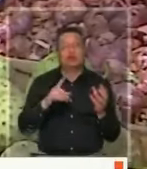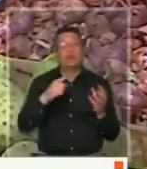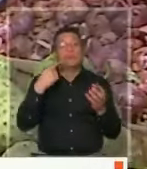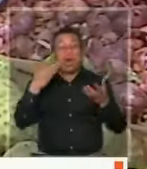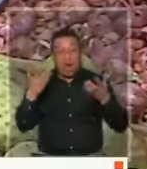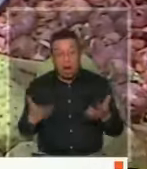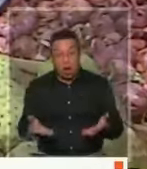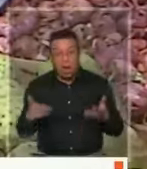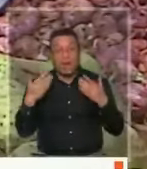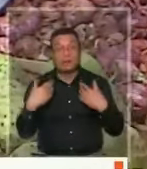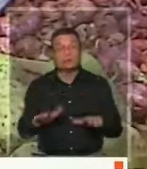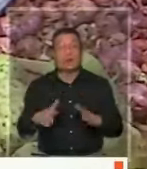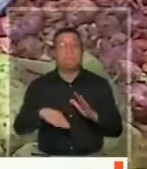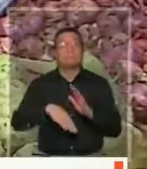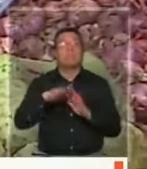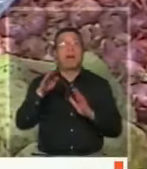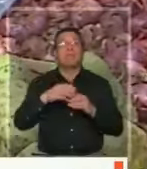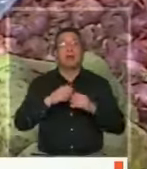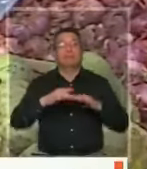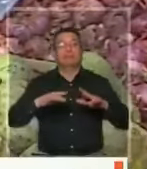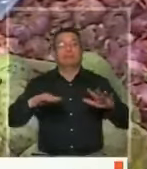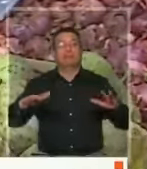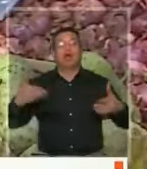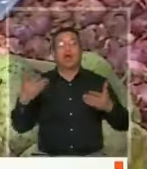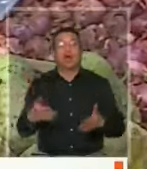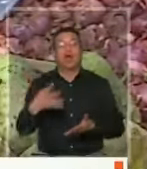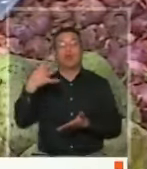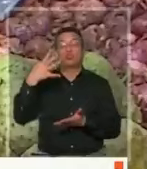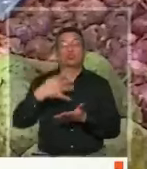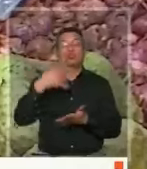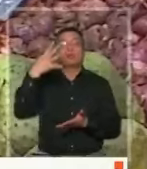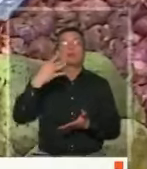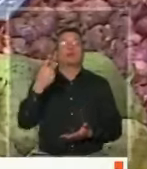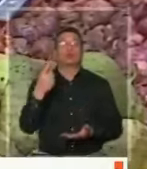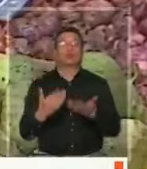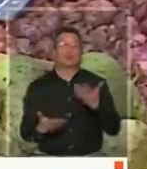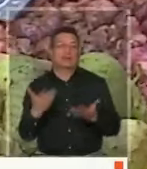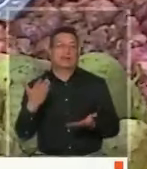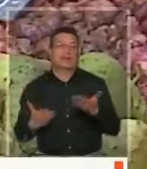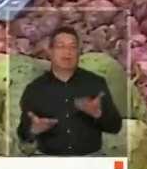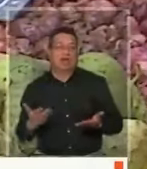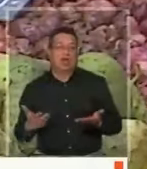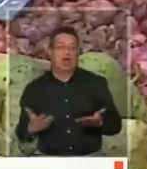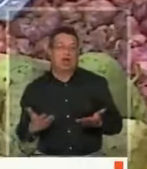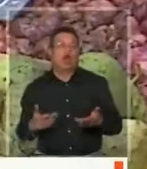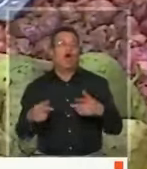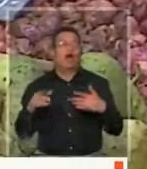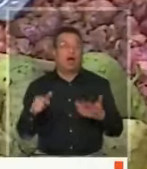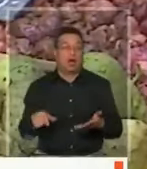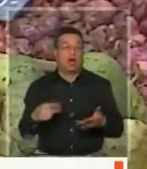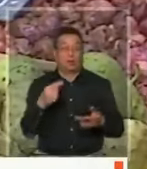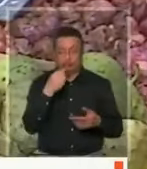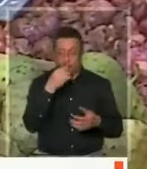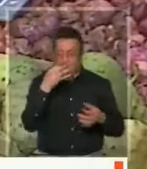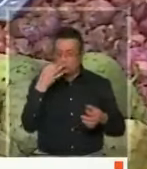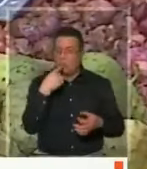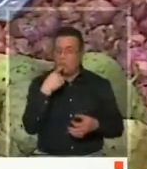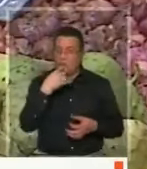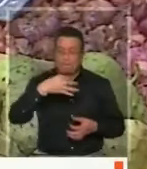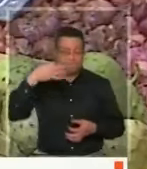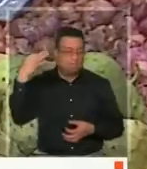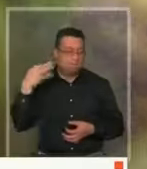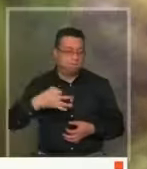ya está saliendo más. Y ahora está hoy día hasta 4.000 pesos el kilo y está a punto.